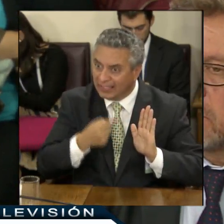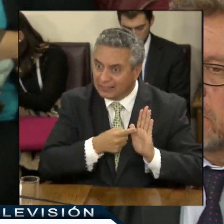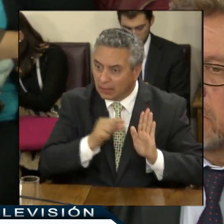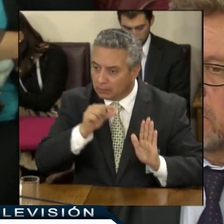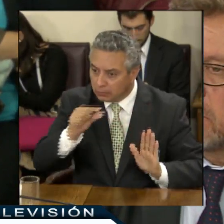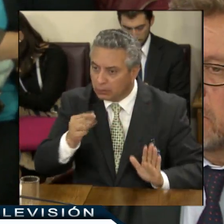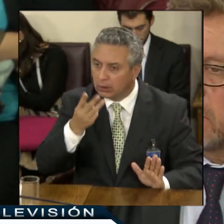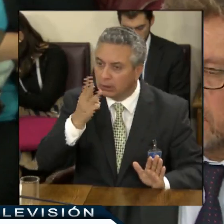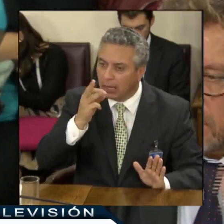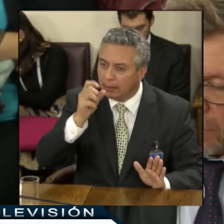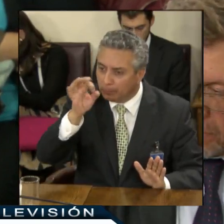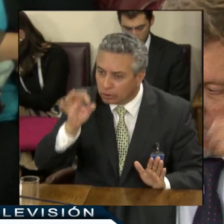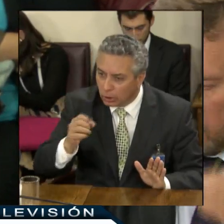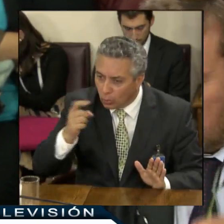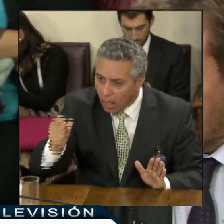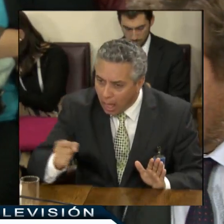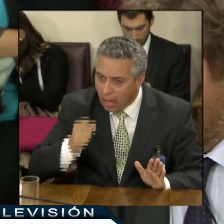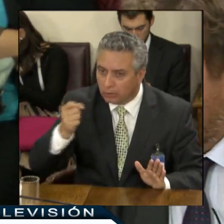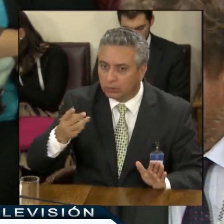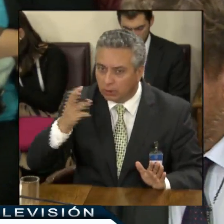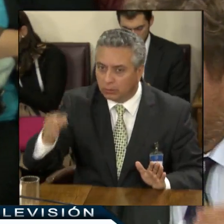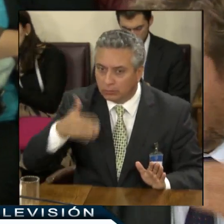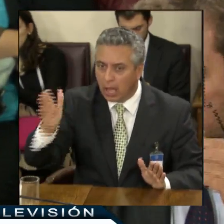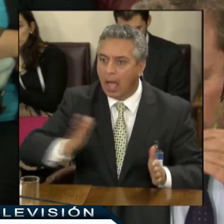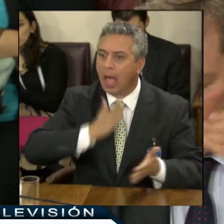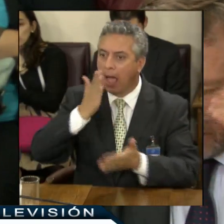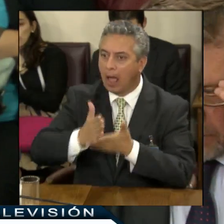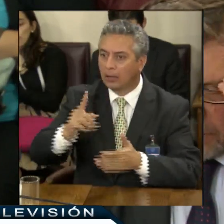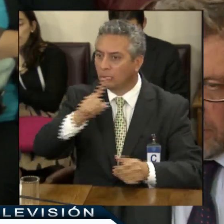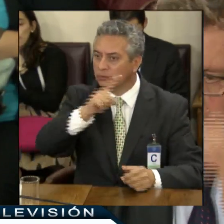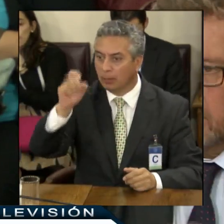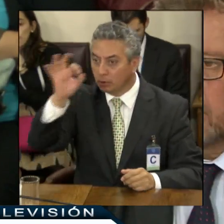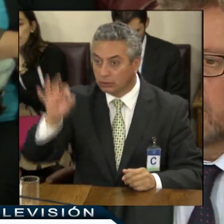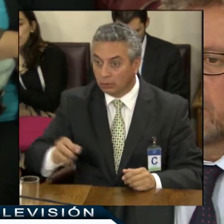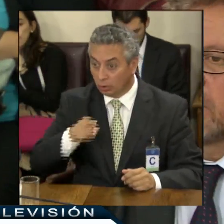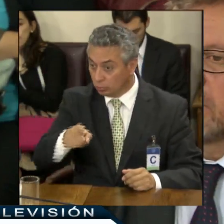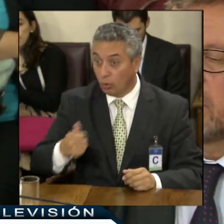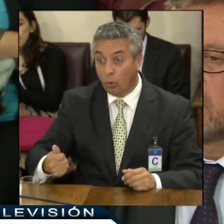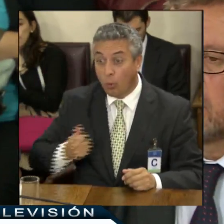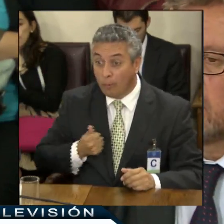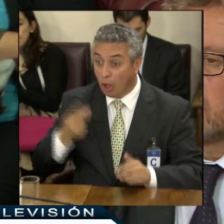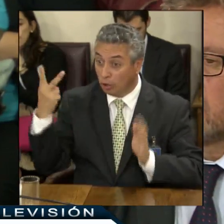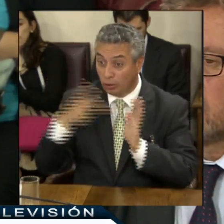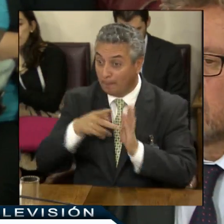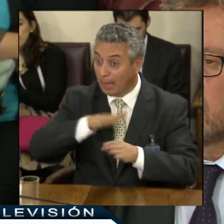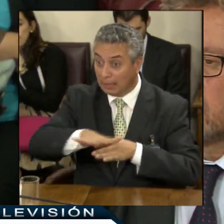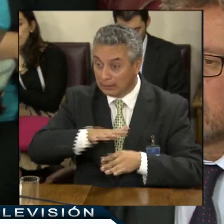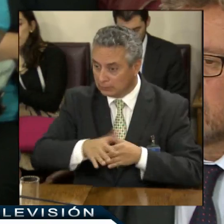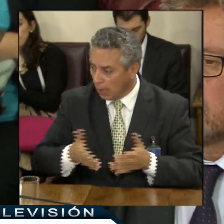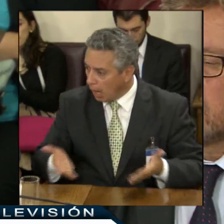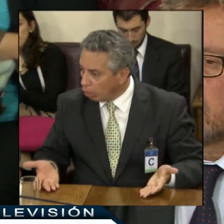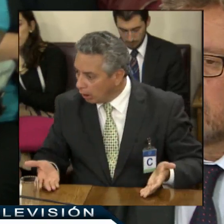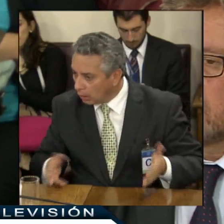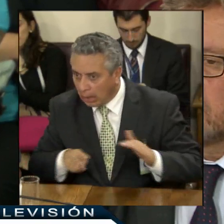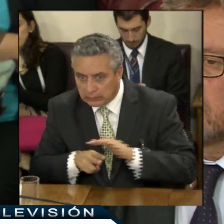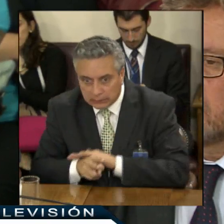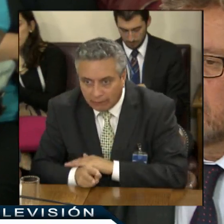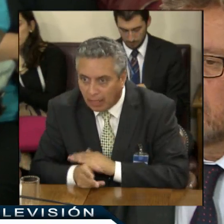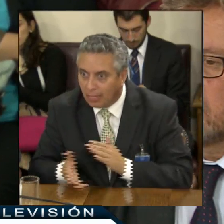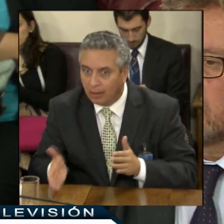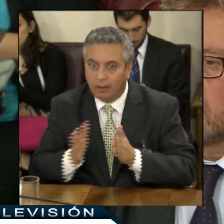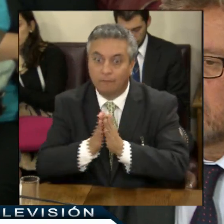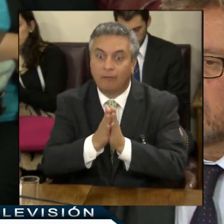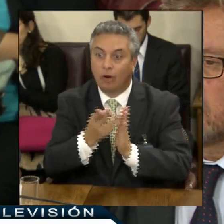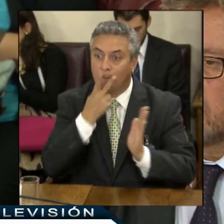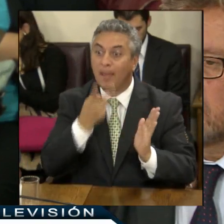del 30% un año 30% el otro hast llegan un 100% eso se cumplió el 2015 y dónde está la accesibilidad por favor que